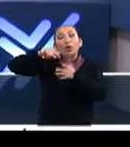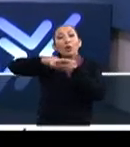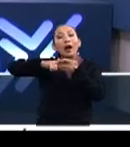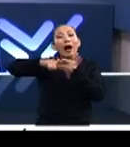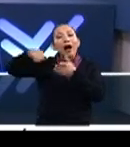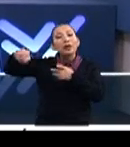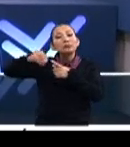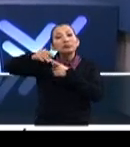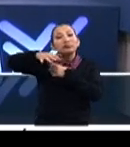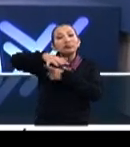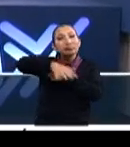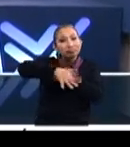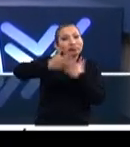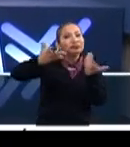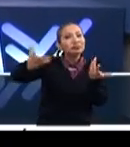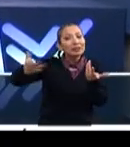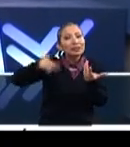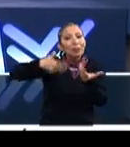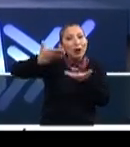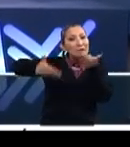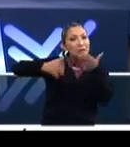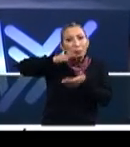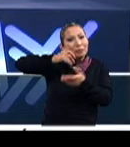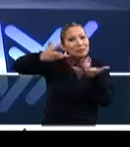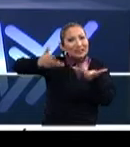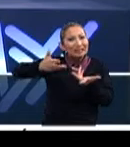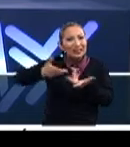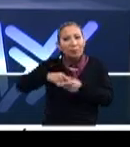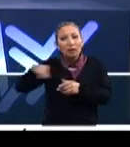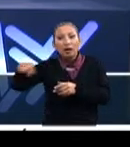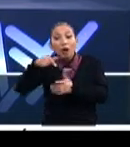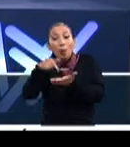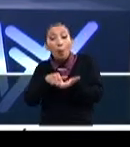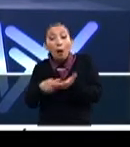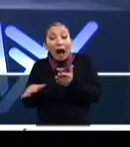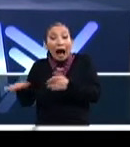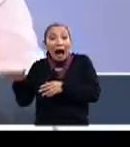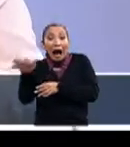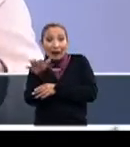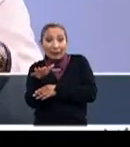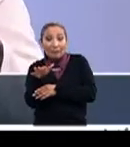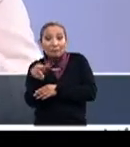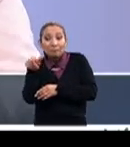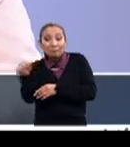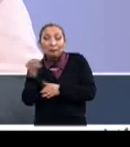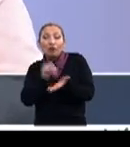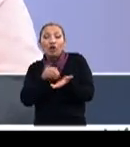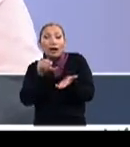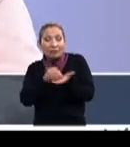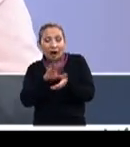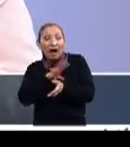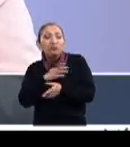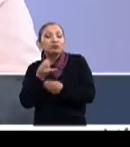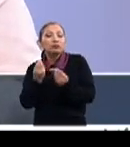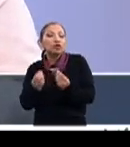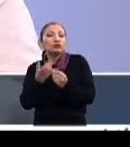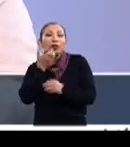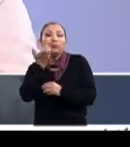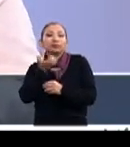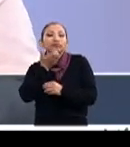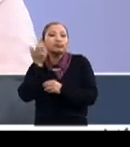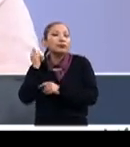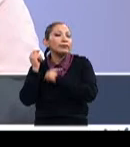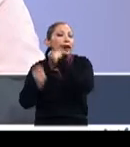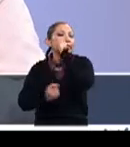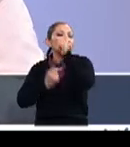nos impiden muchas cosas porque estamos en un lugar en donde todavía hay muchas tradiciones, muchas